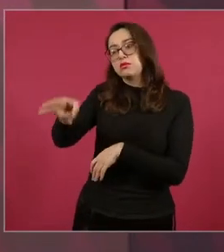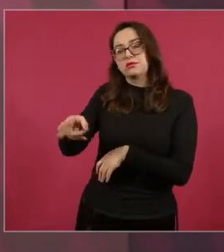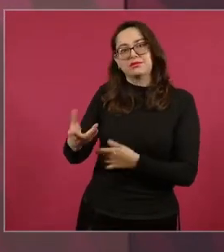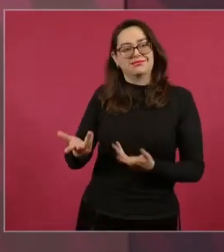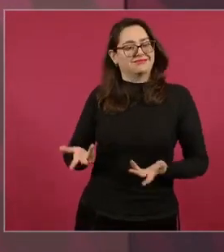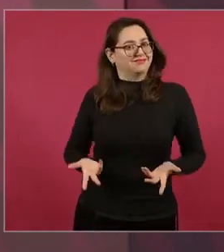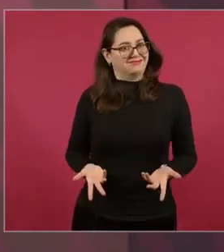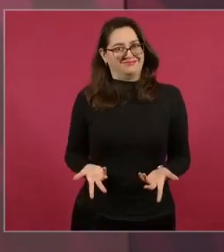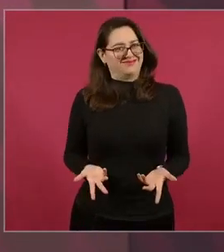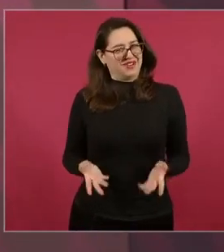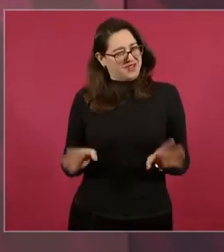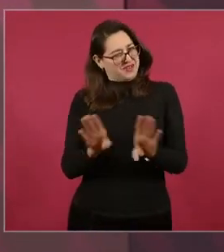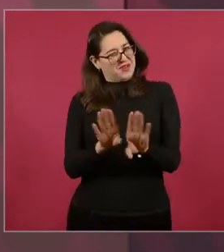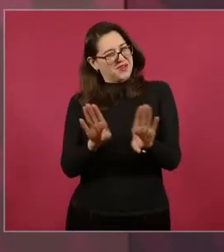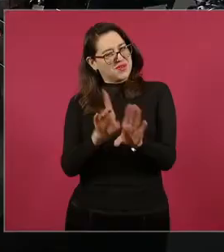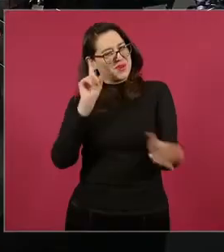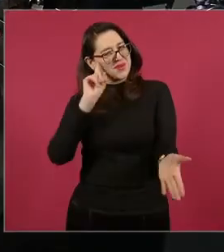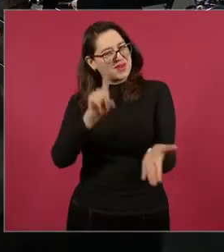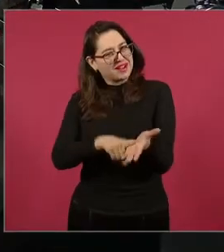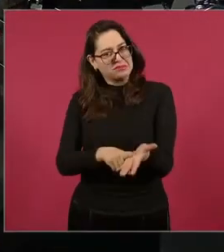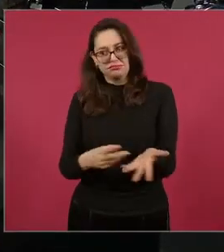¿Qué es lo que han hecho durante